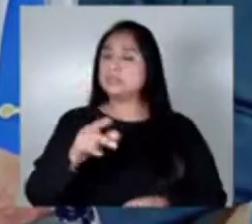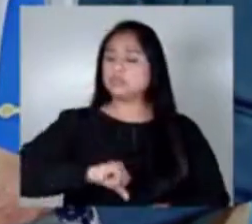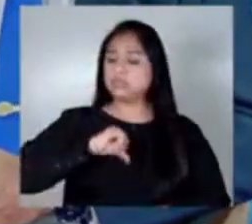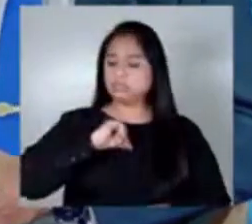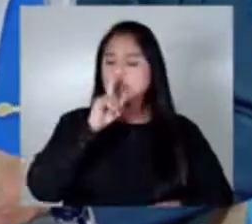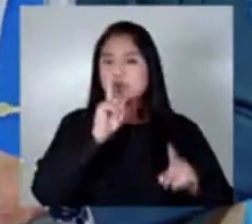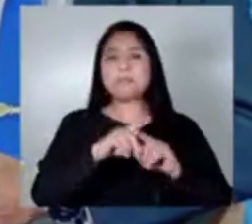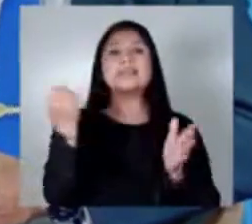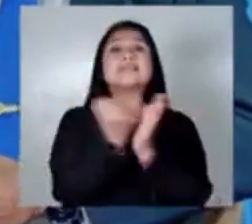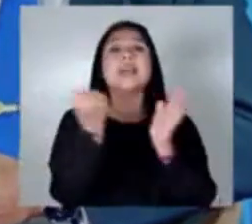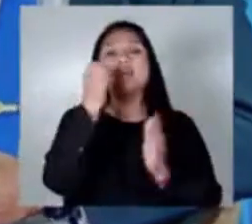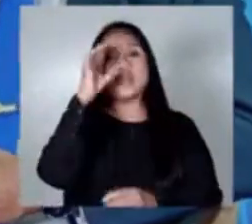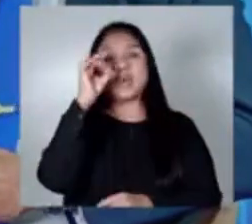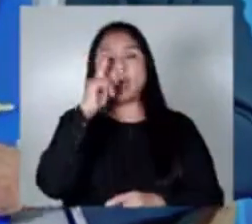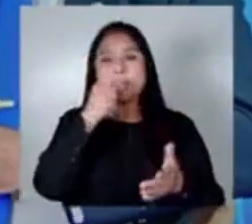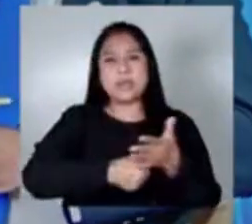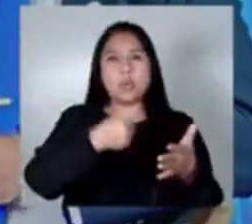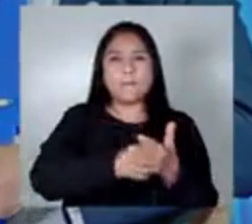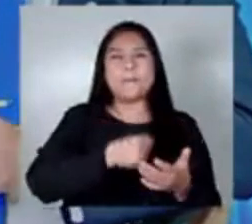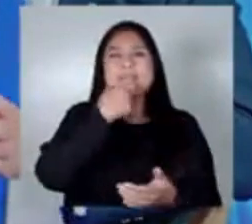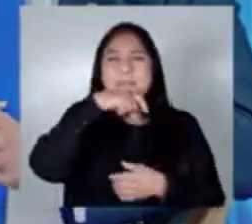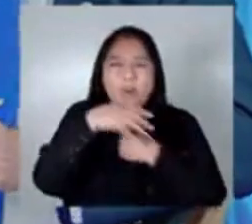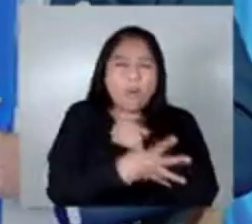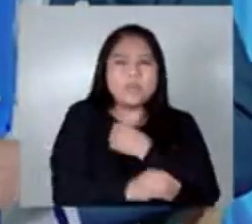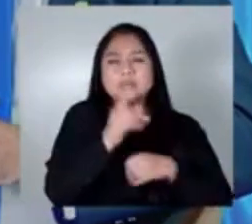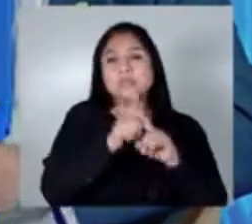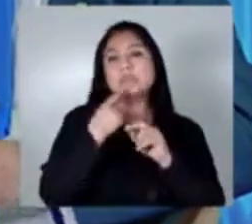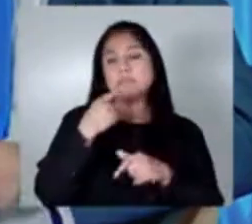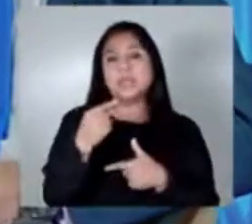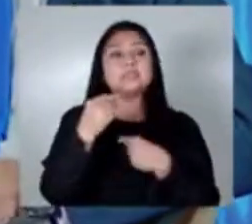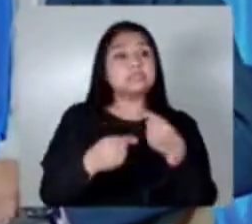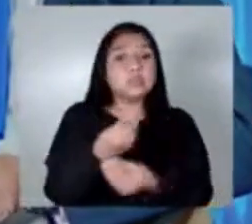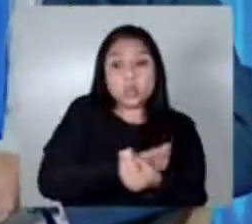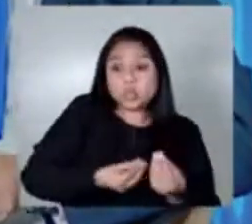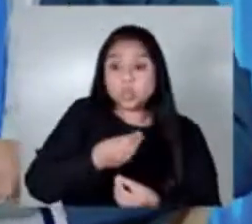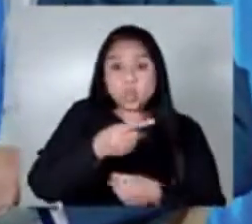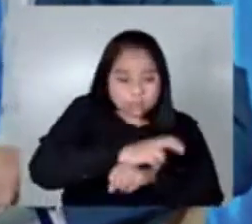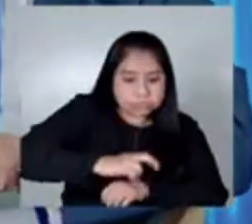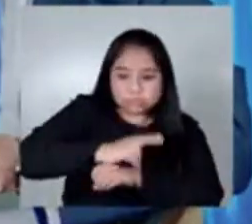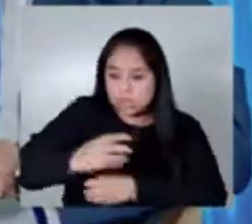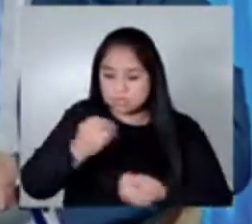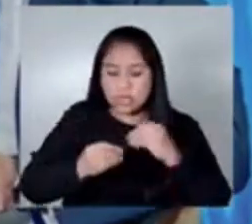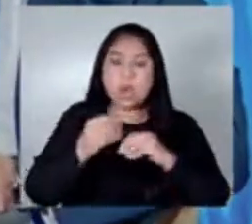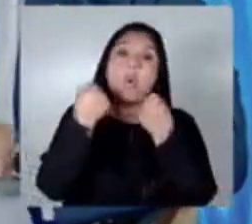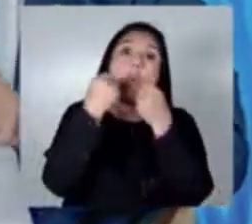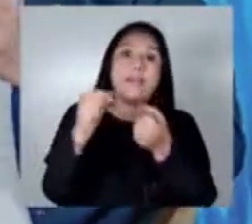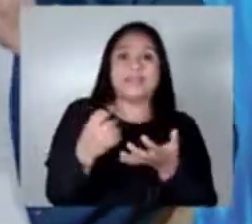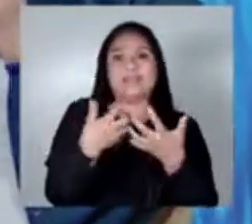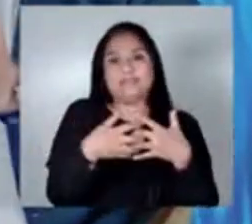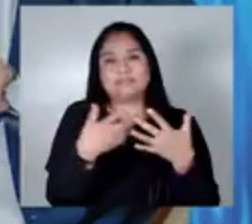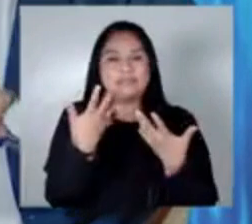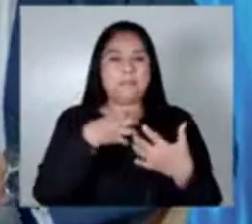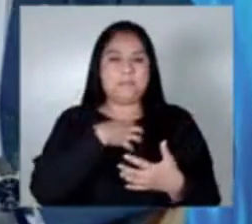hablar del programa Sello Blanco de Combate a la Pobreza, por ejemplo, mediante el cual los pequeños productores que elaboran artículos de alta calidad